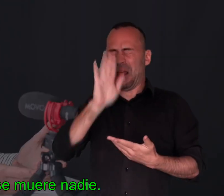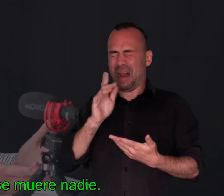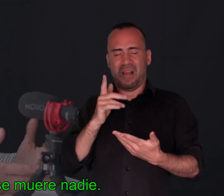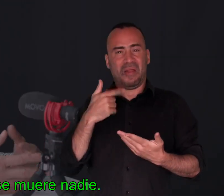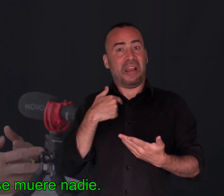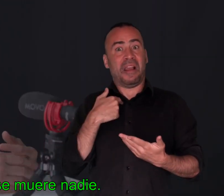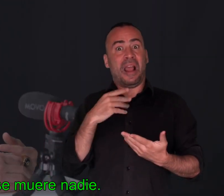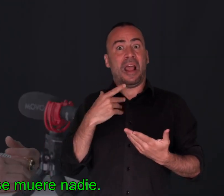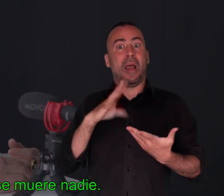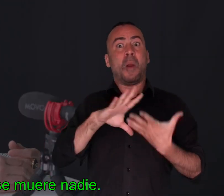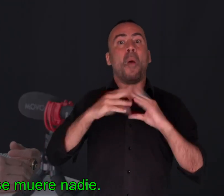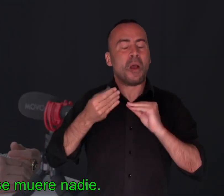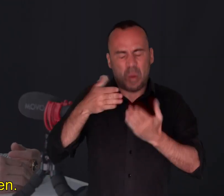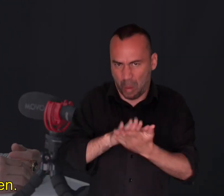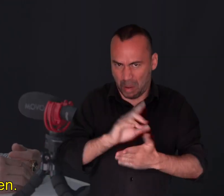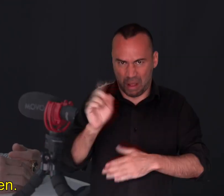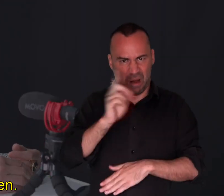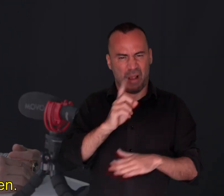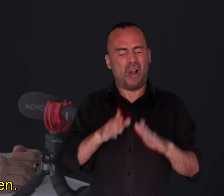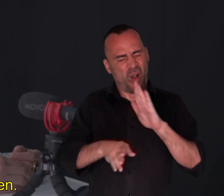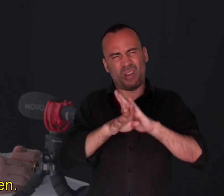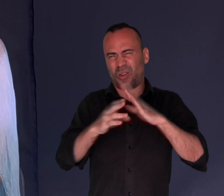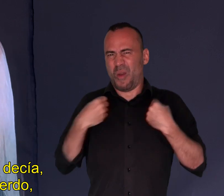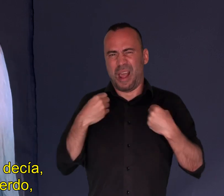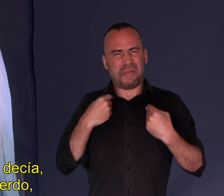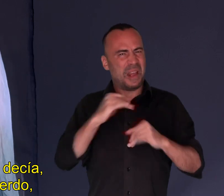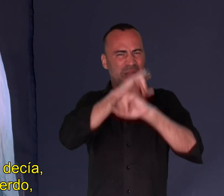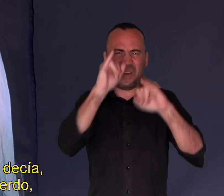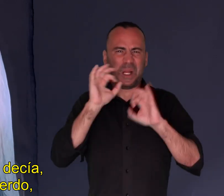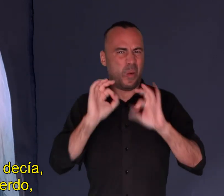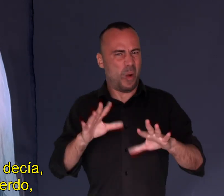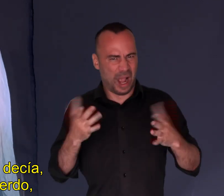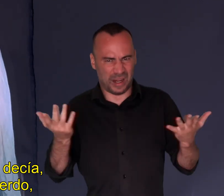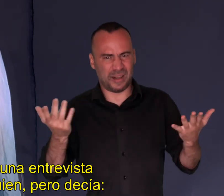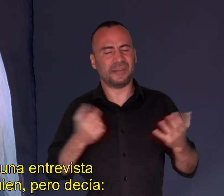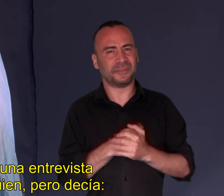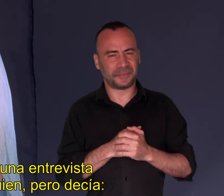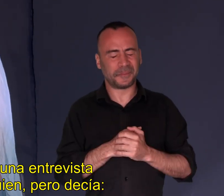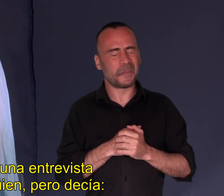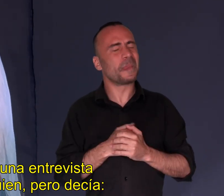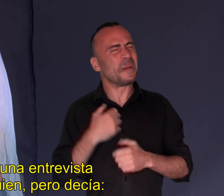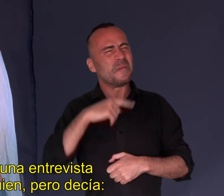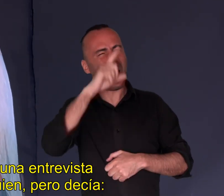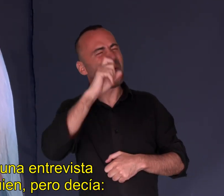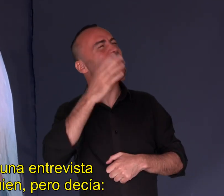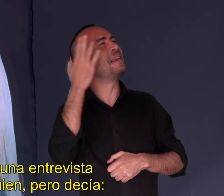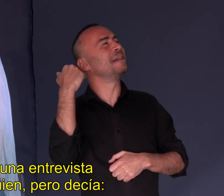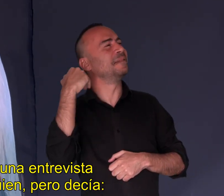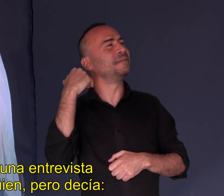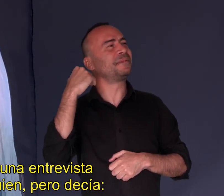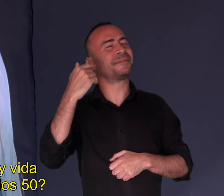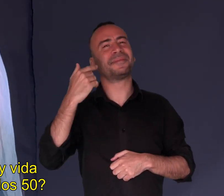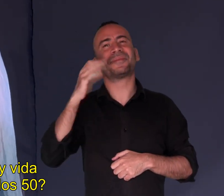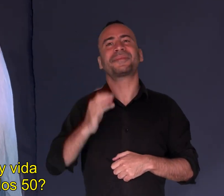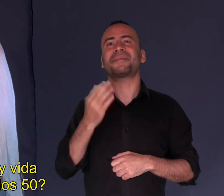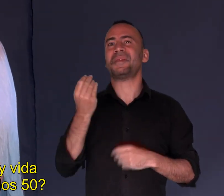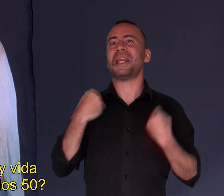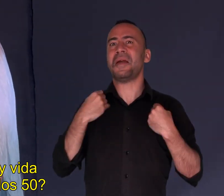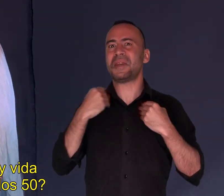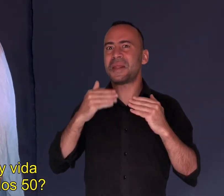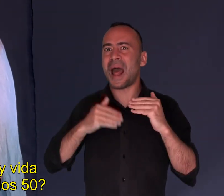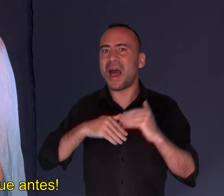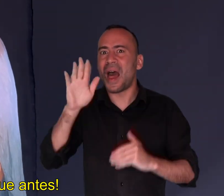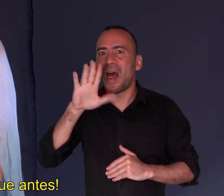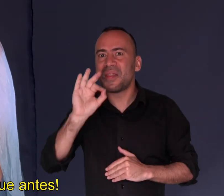no no no no no aquí no se muere nadie vale bien No no sé quién decías no me acuerdo otro día escuché entrevista y no por aquí pero decía que se Hay vida de